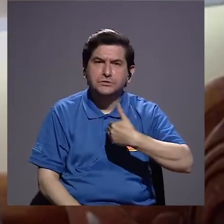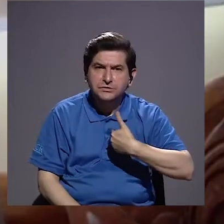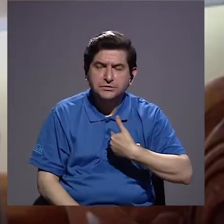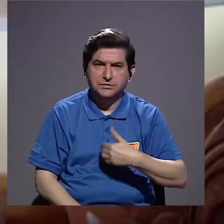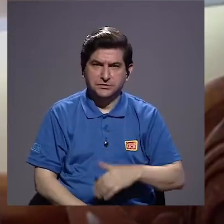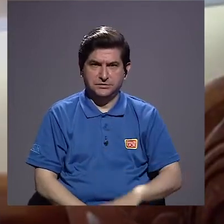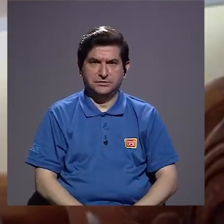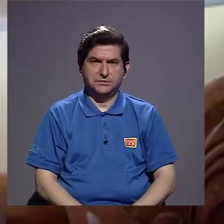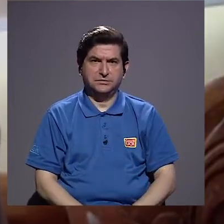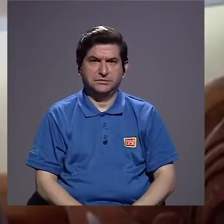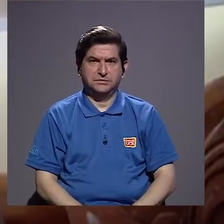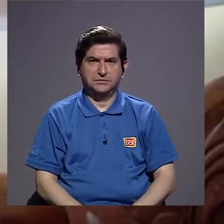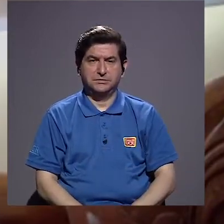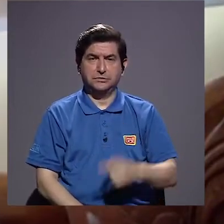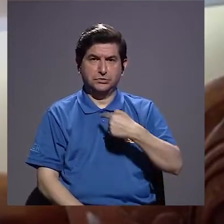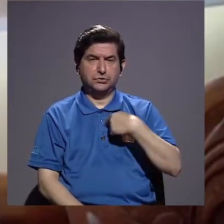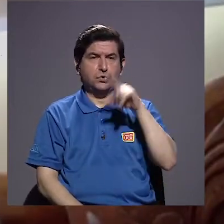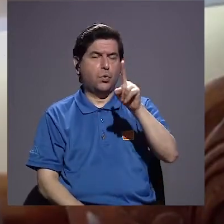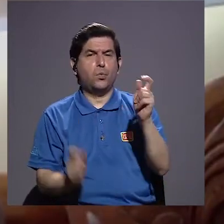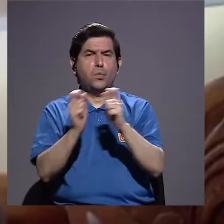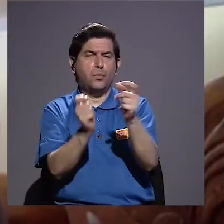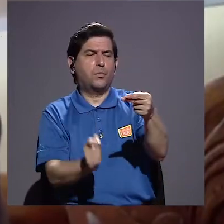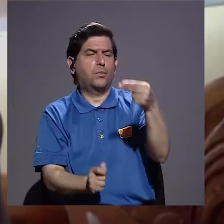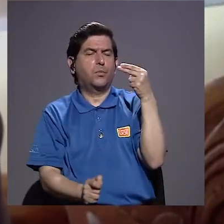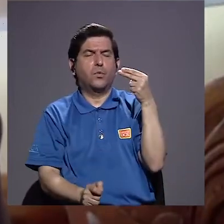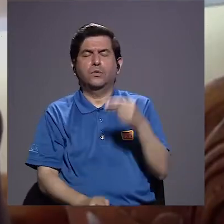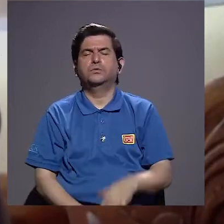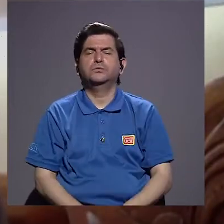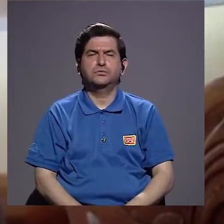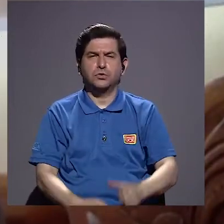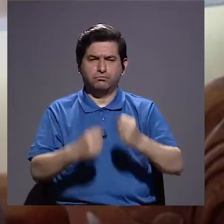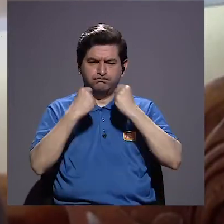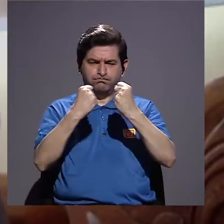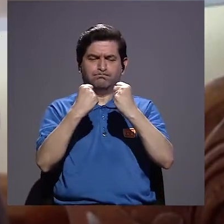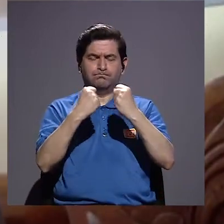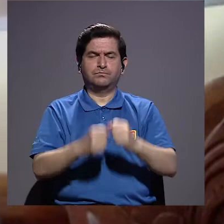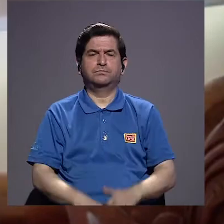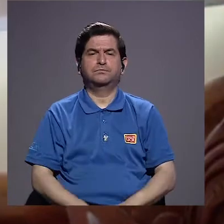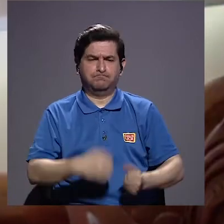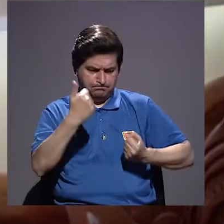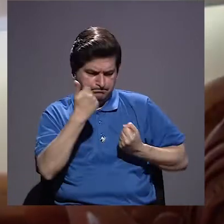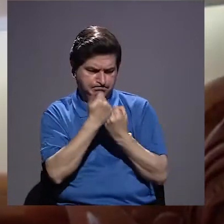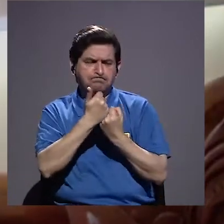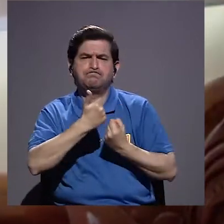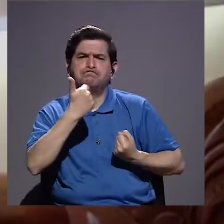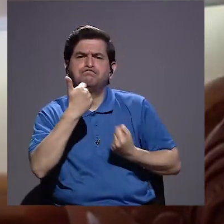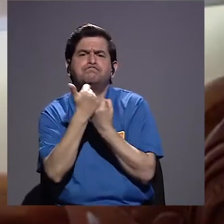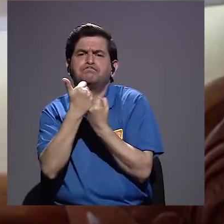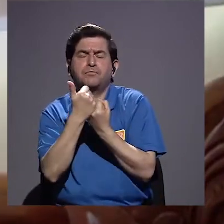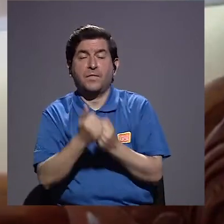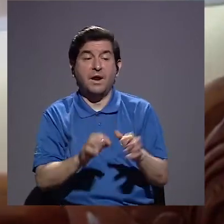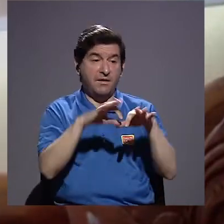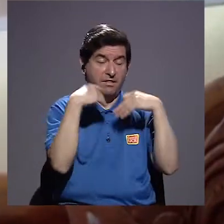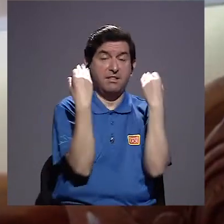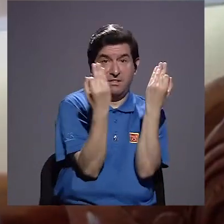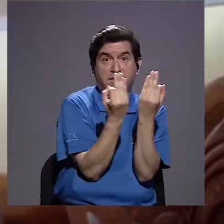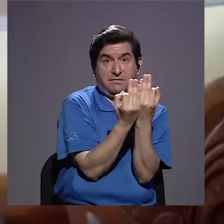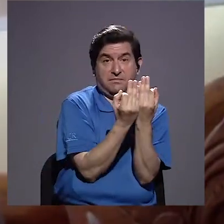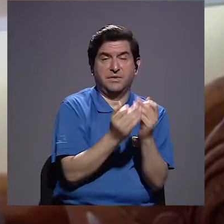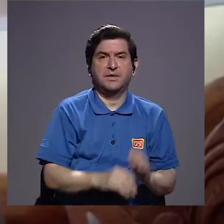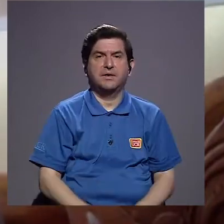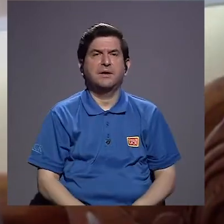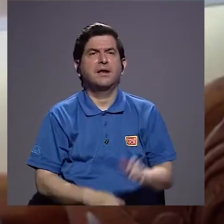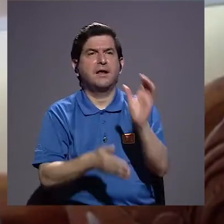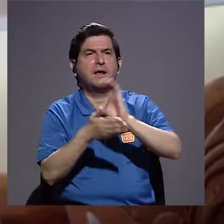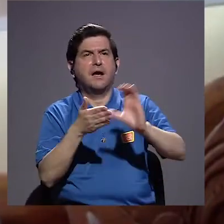traía un antecedente muy sólido, que además se reforzaba por la familia,